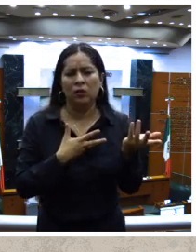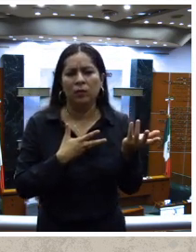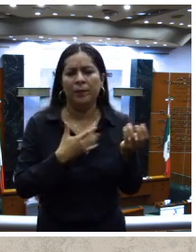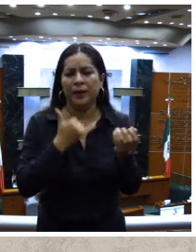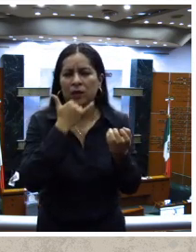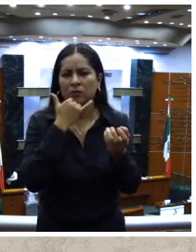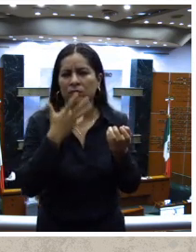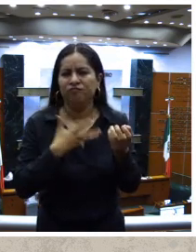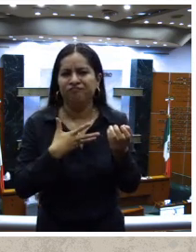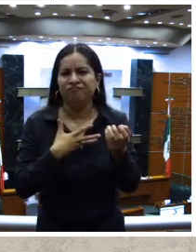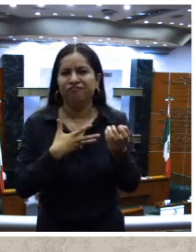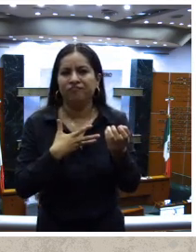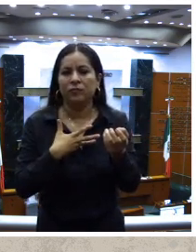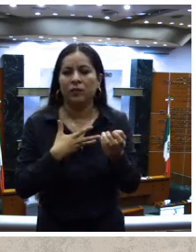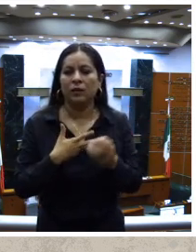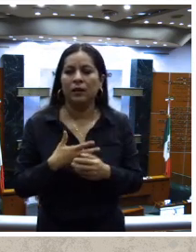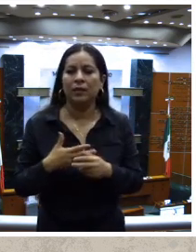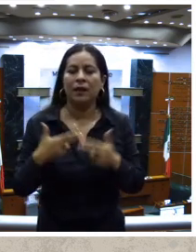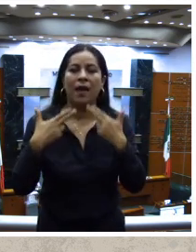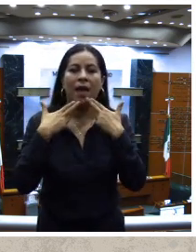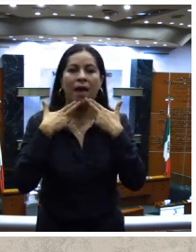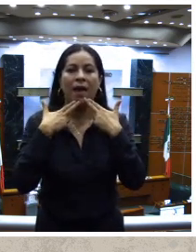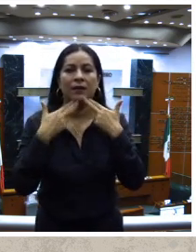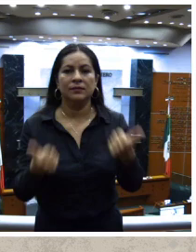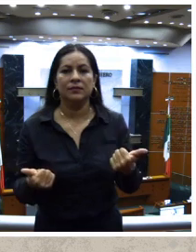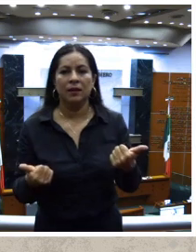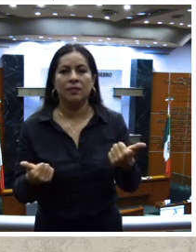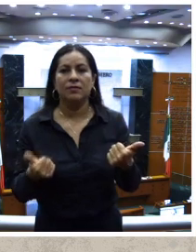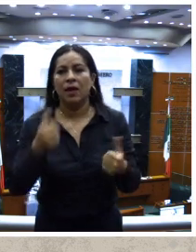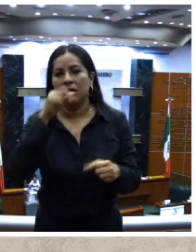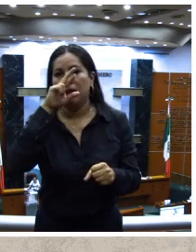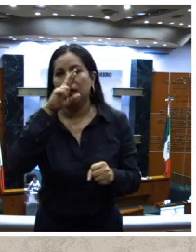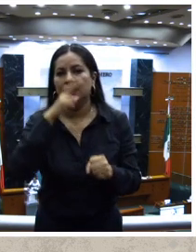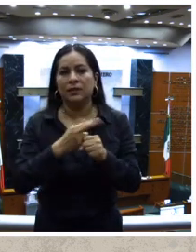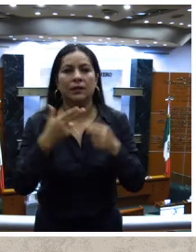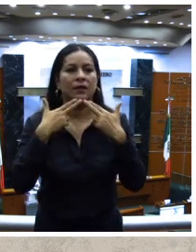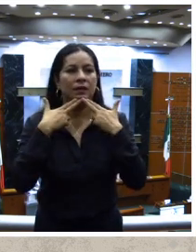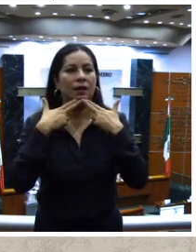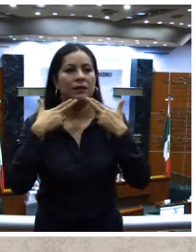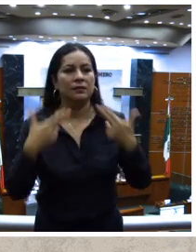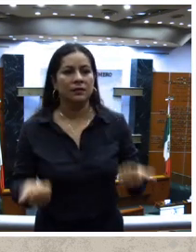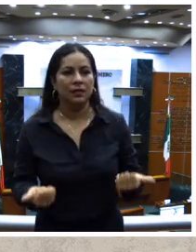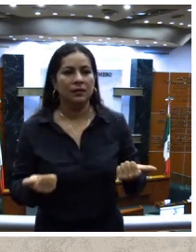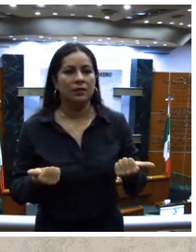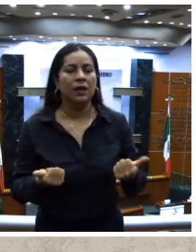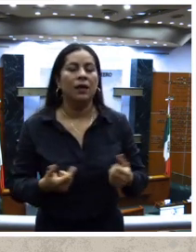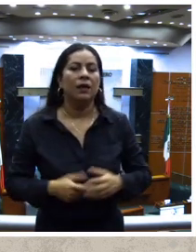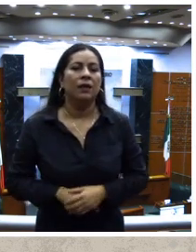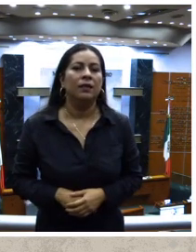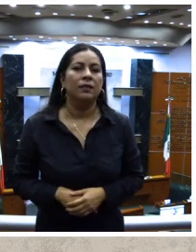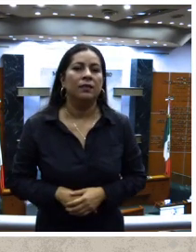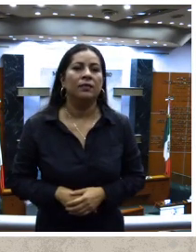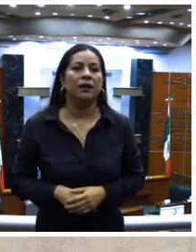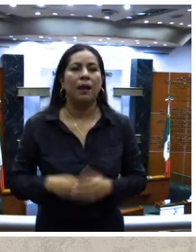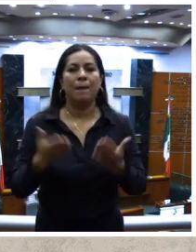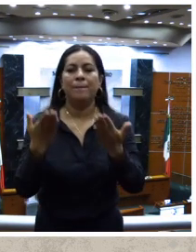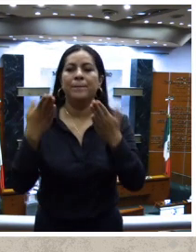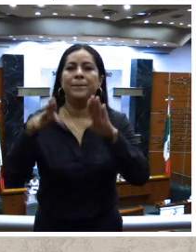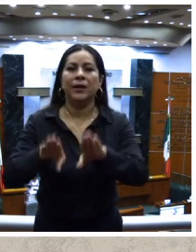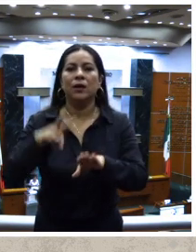extrajimos de Hacienda, de la Secretaría de Hacienda y Crédito Público, del Banco de